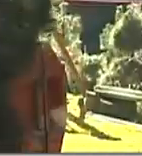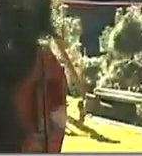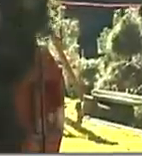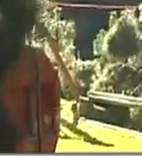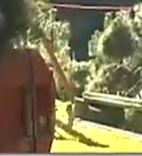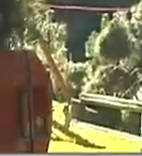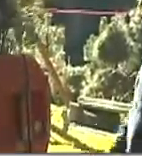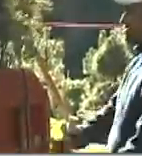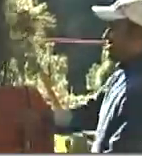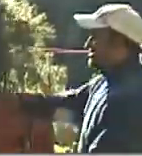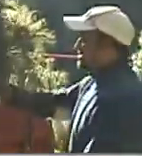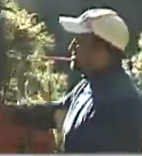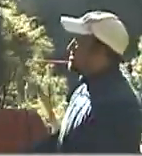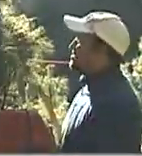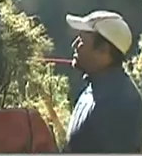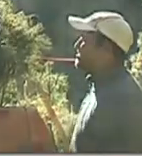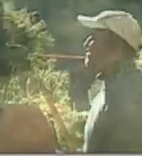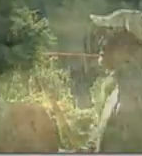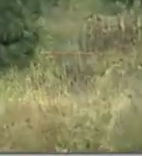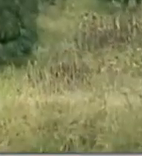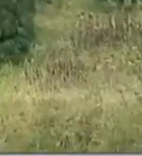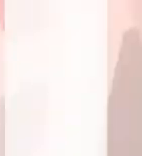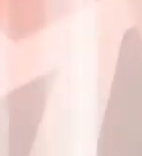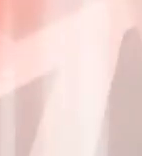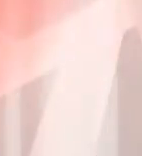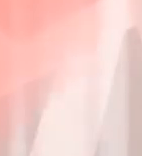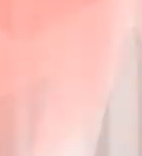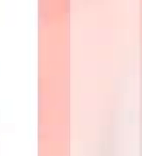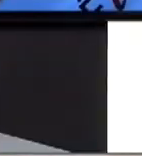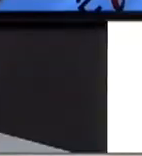Para México al Día, Rodrigo Muñoz.